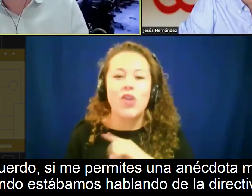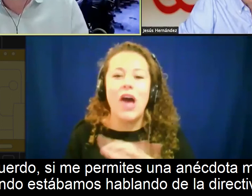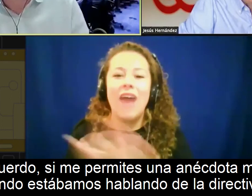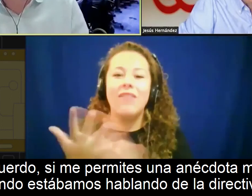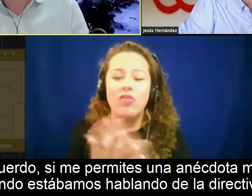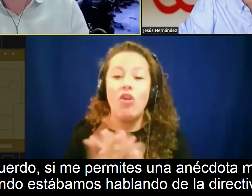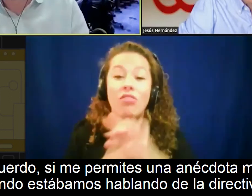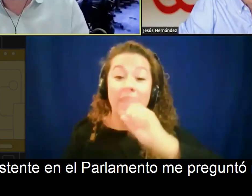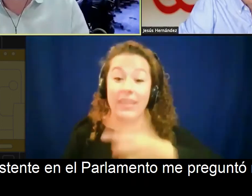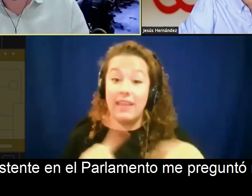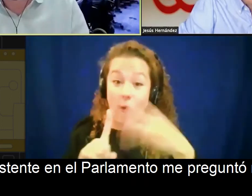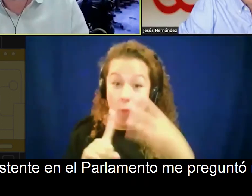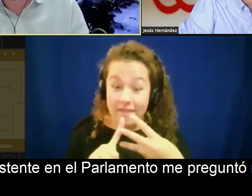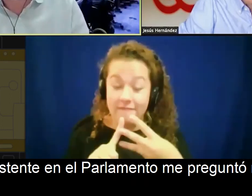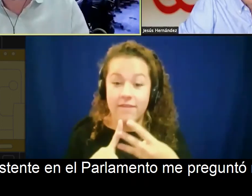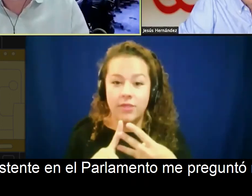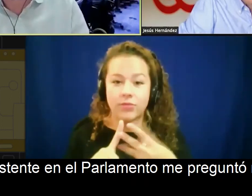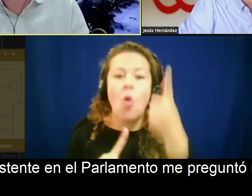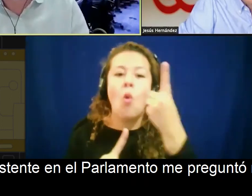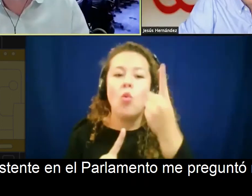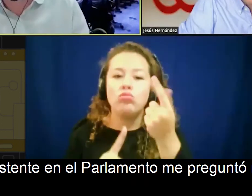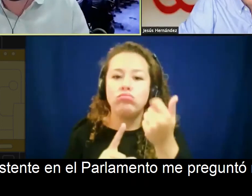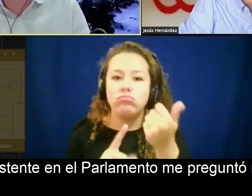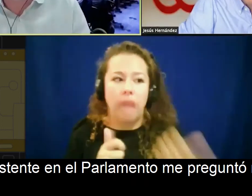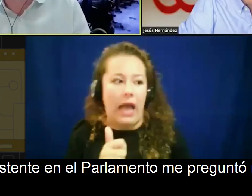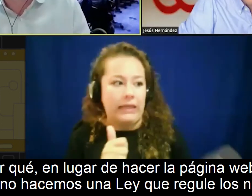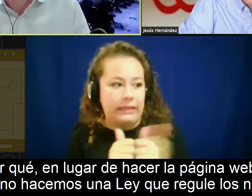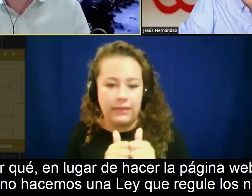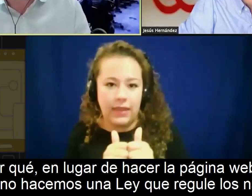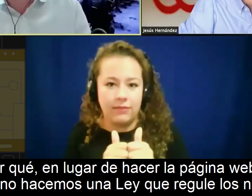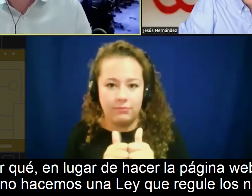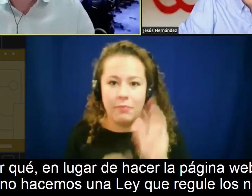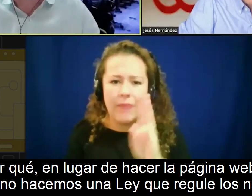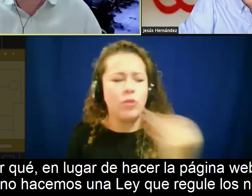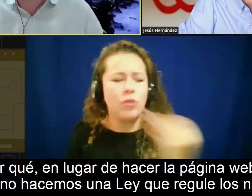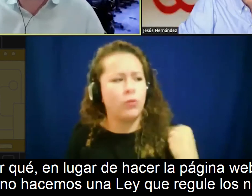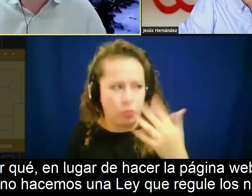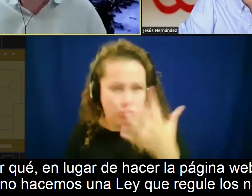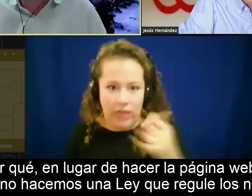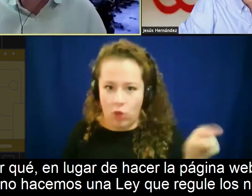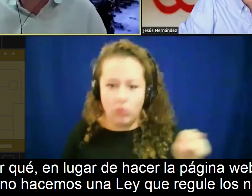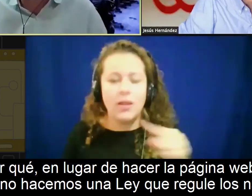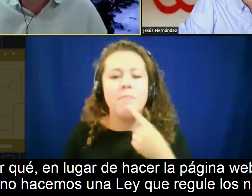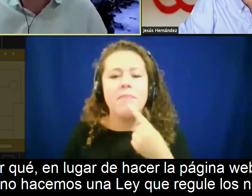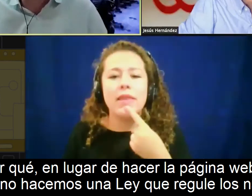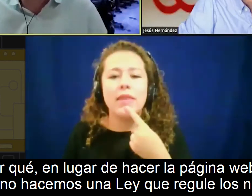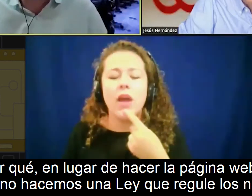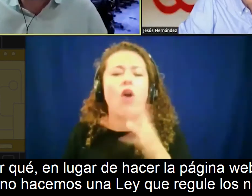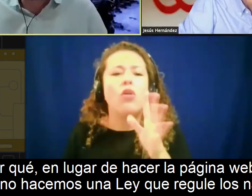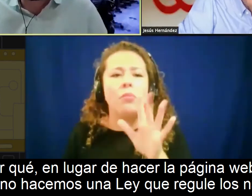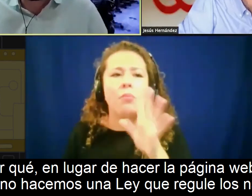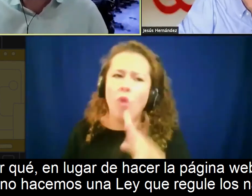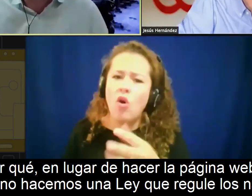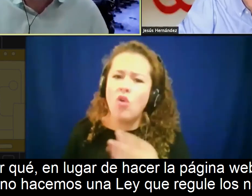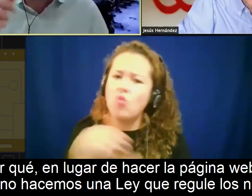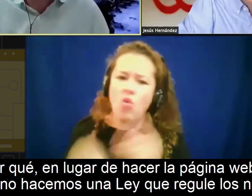web, un asistente en el Parlamento me preguntó muy serio: oye, ¿y por qué, en lugar de hacer las páginas web